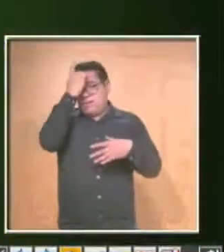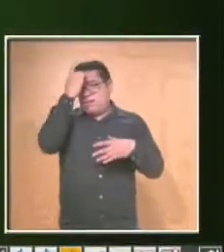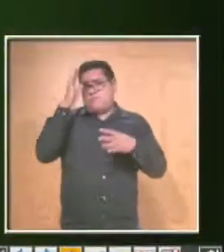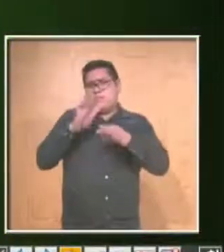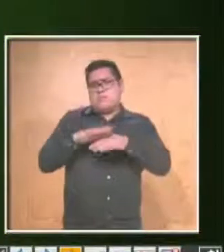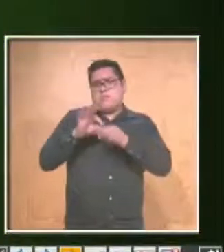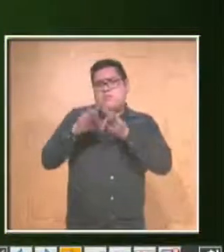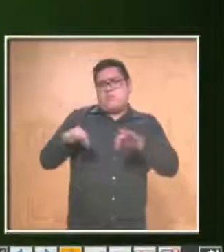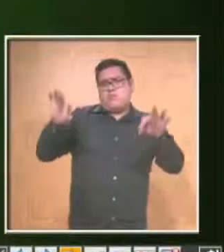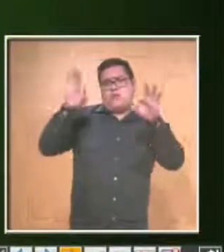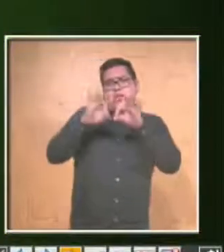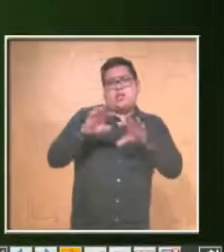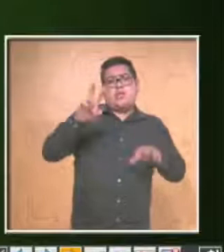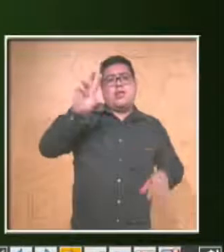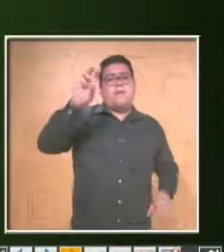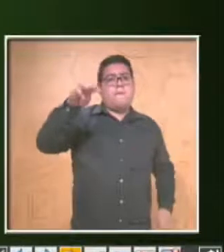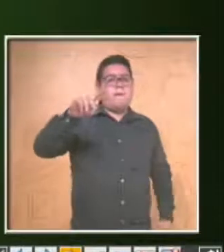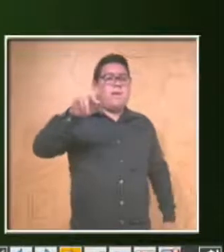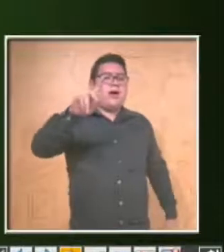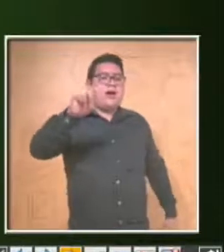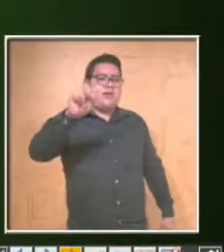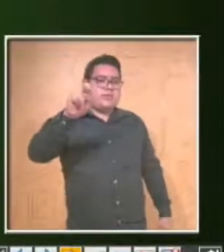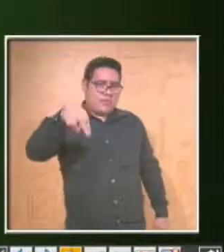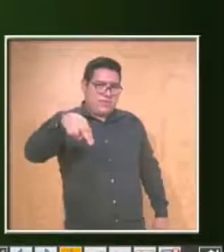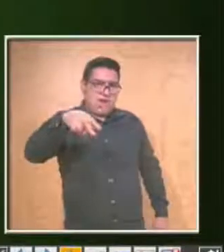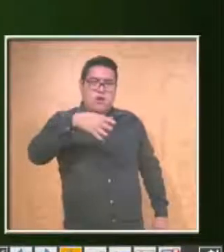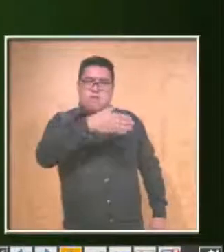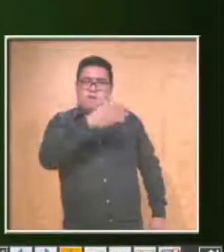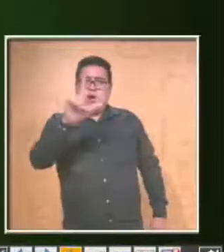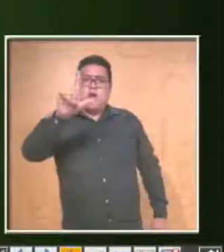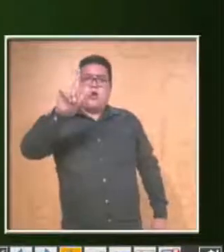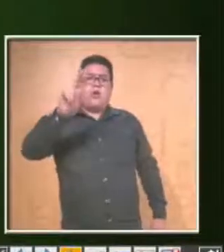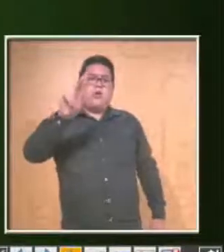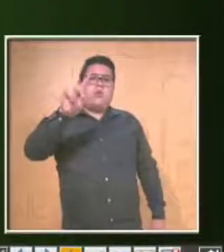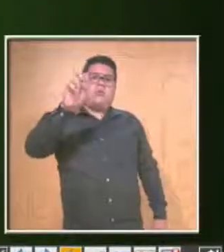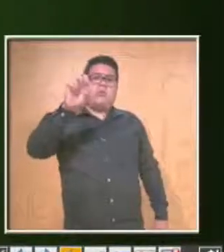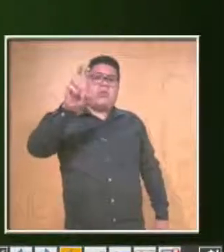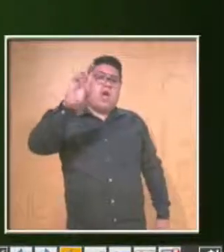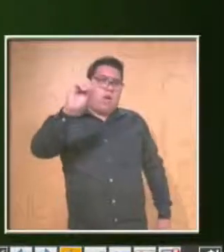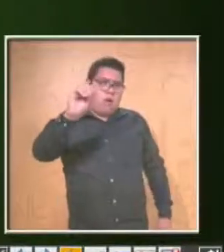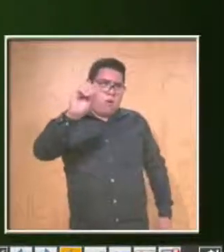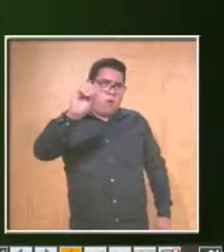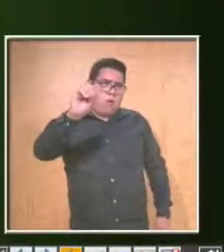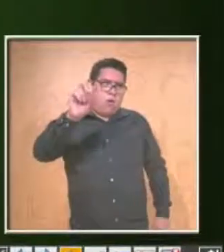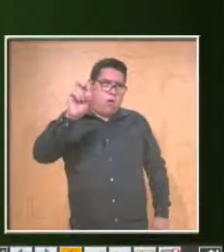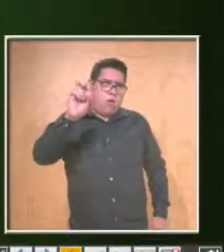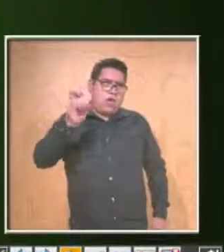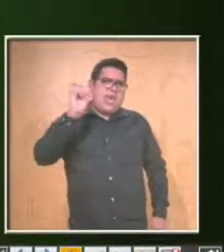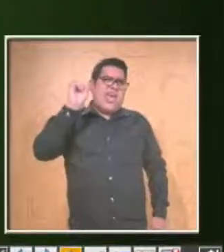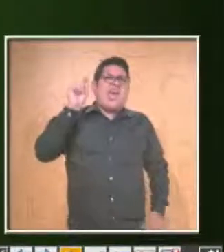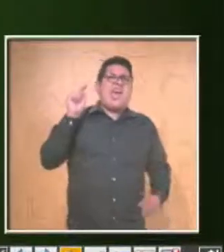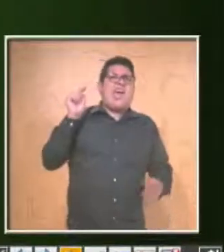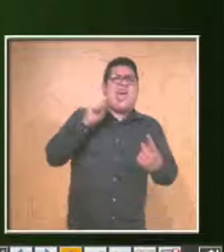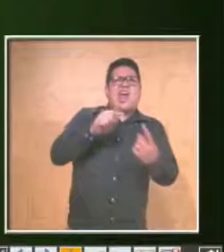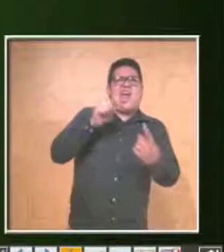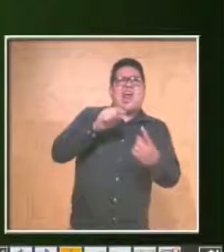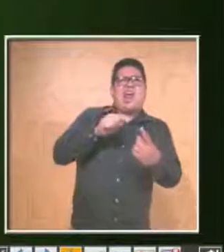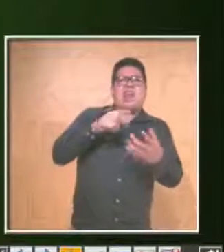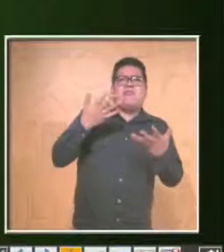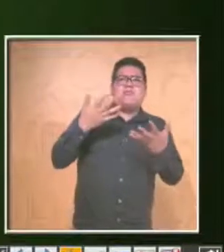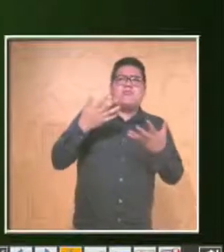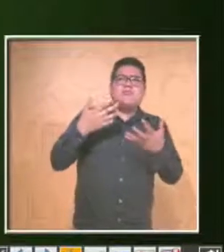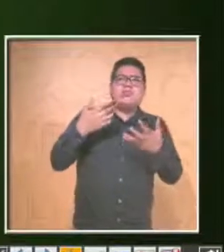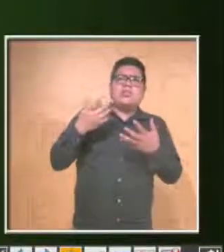las ideas de la época en cuestión de religión, porque Lutero cuestiona los mandatos,